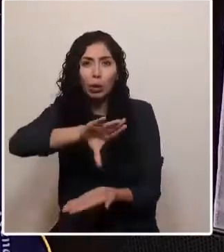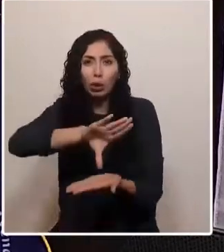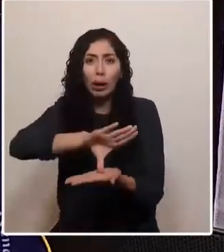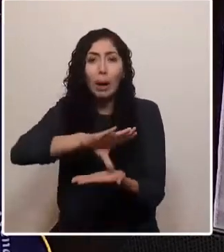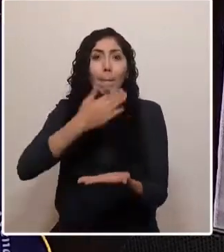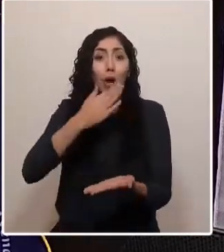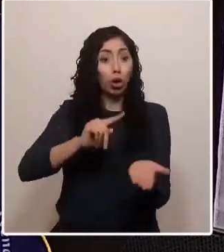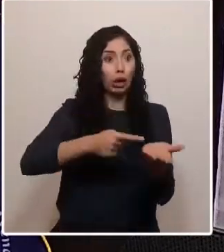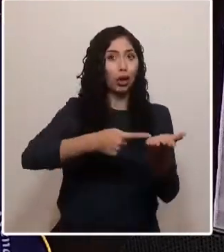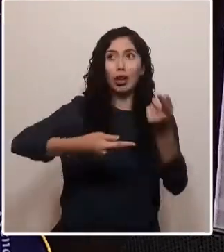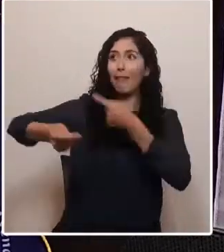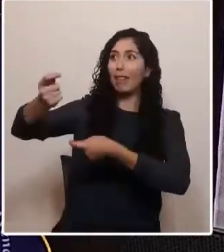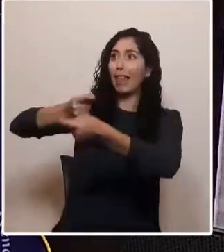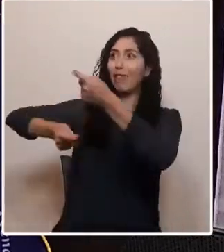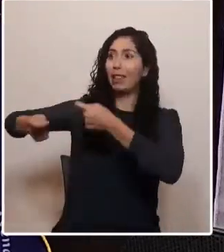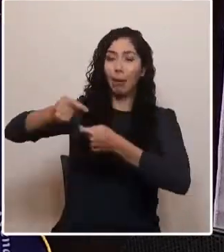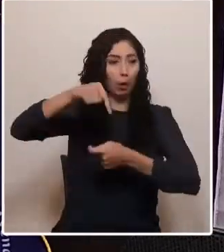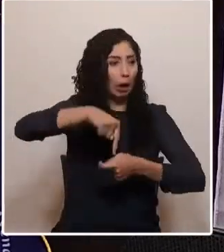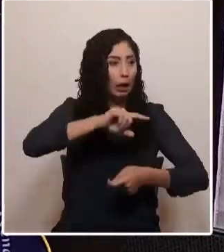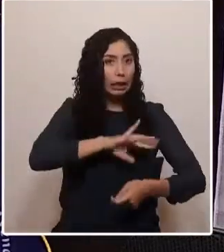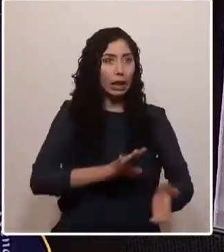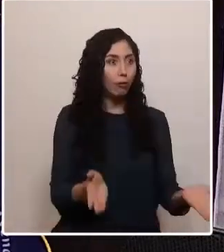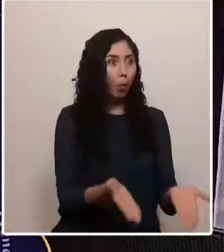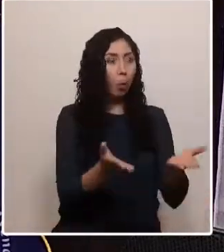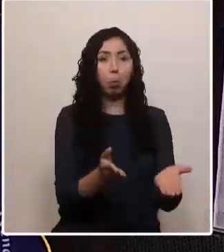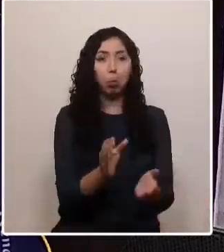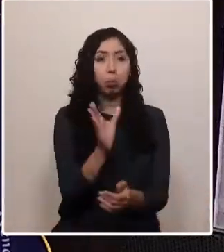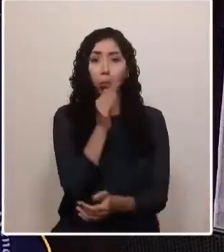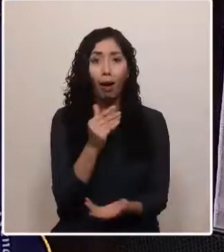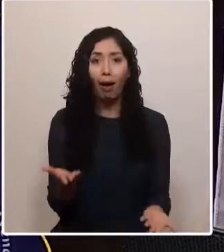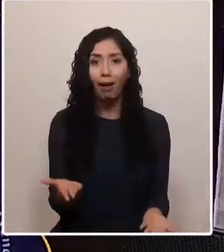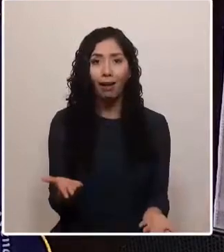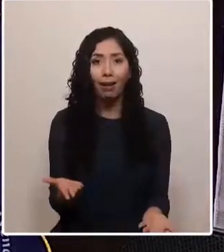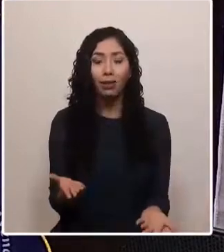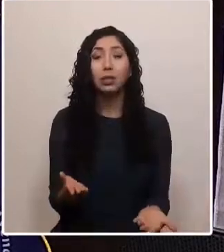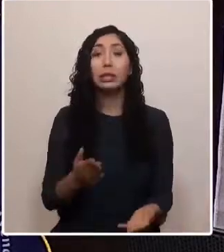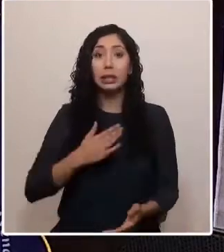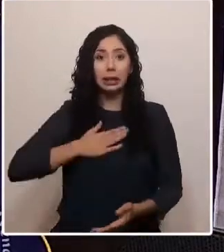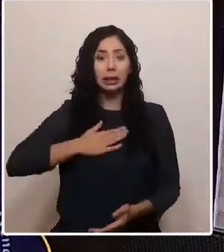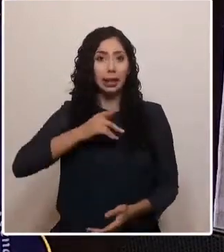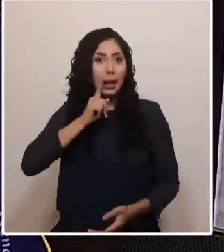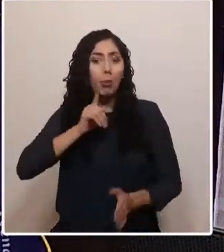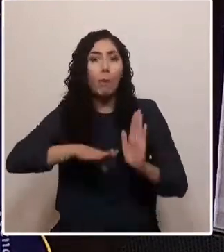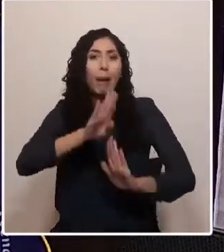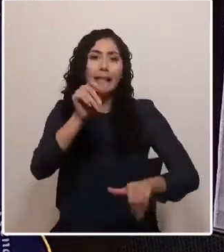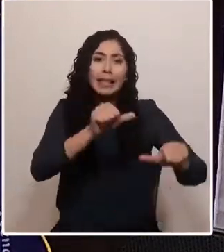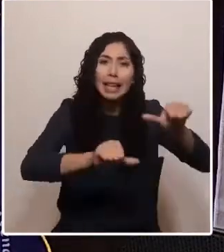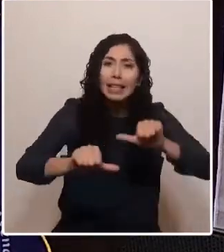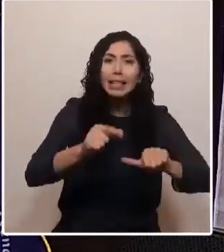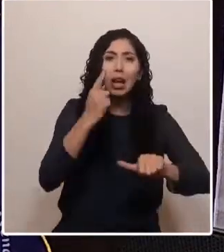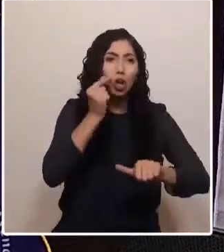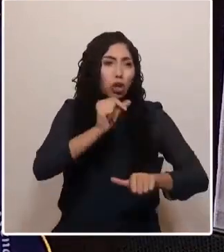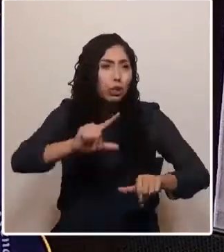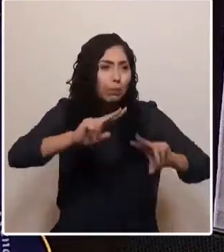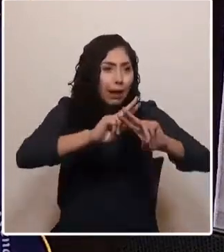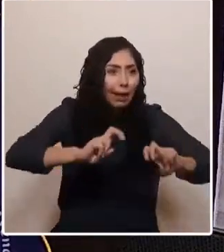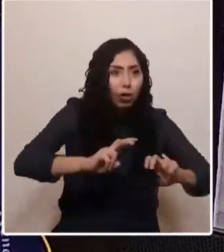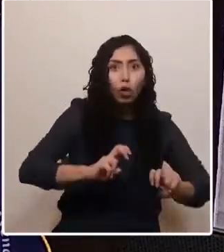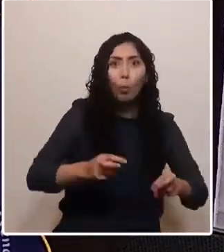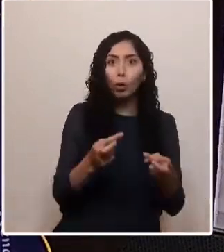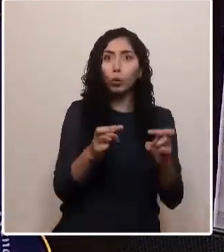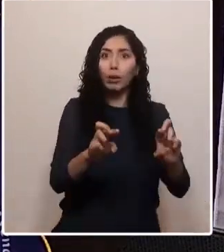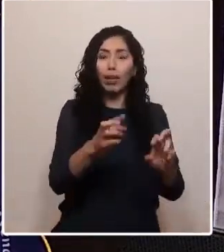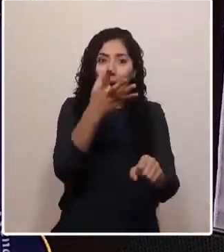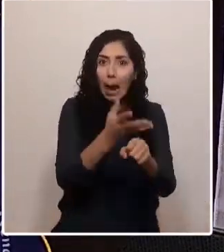que fomentarla aquí. Este es un anhelo transversal. Si tenemos más ciencia, más conocimiento, más espacios y oportunidades de creación, nos va